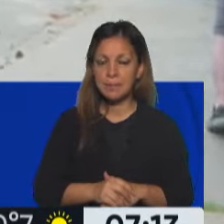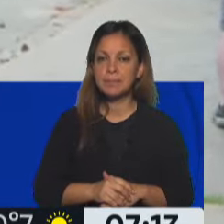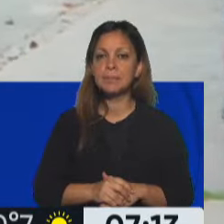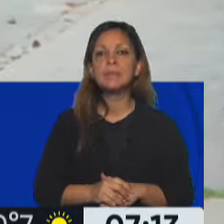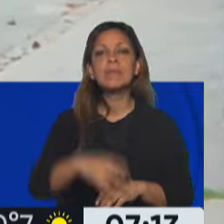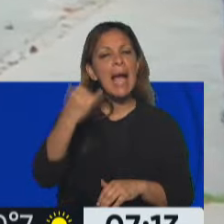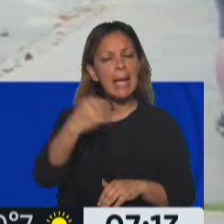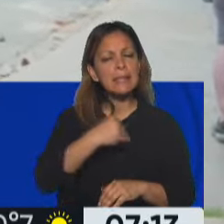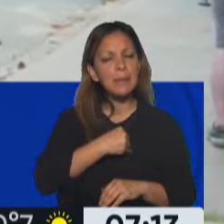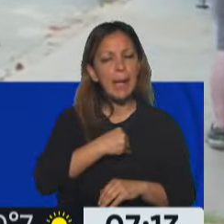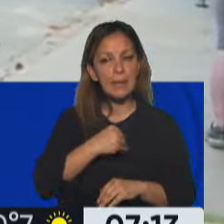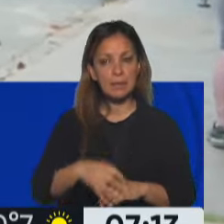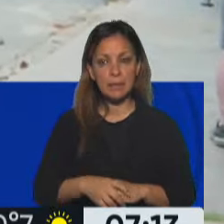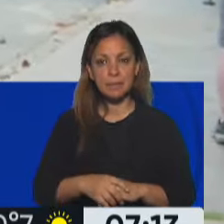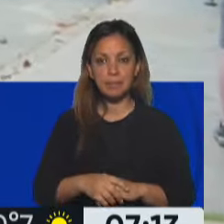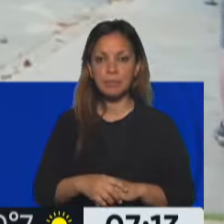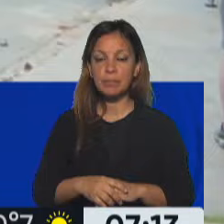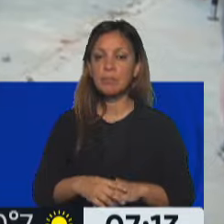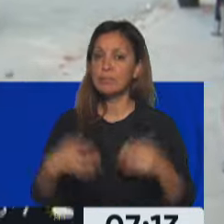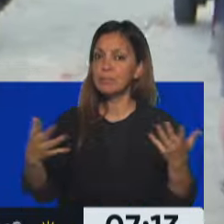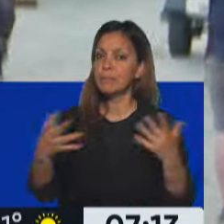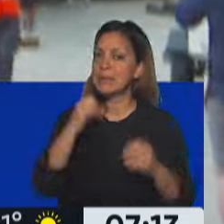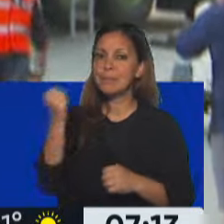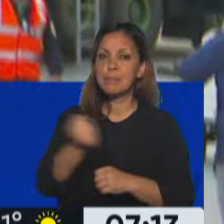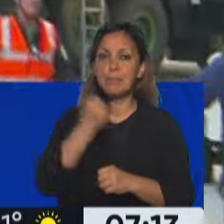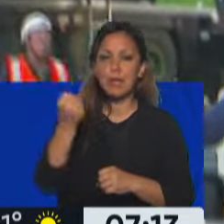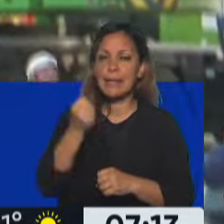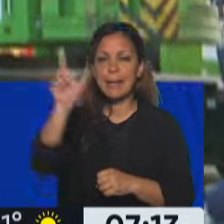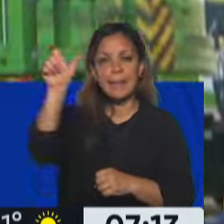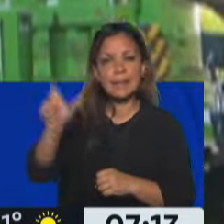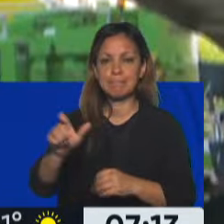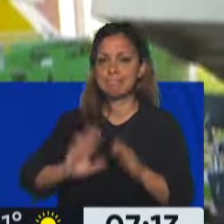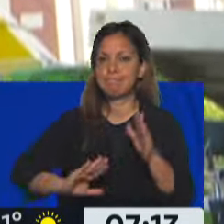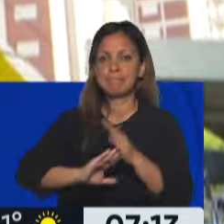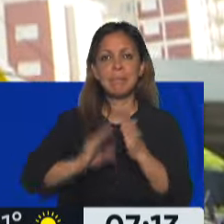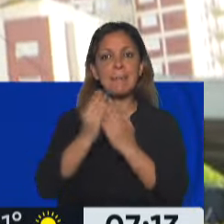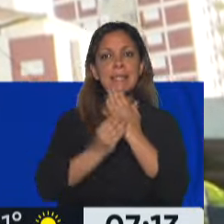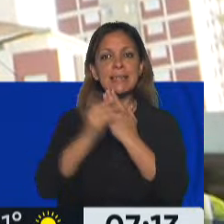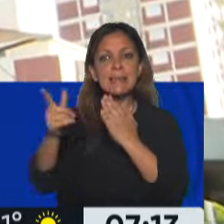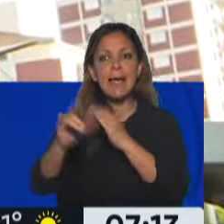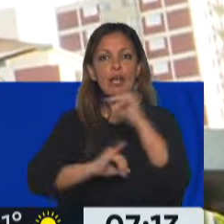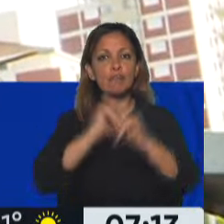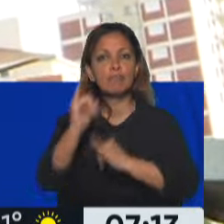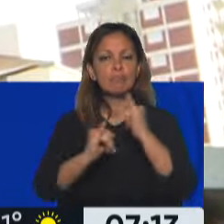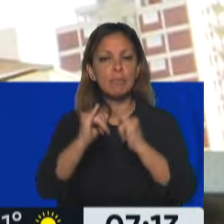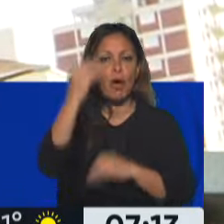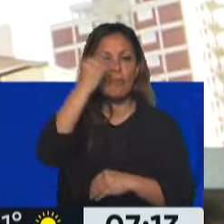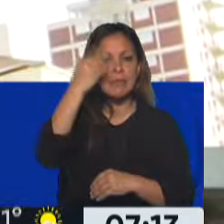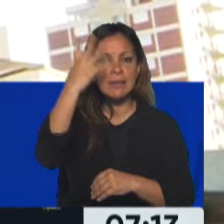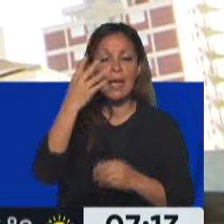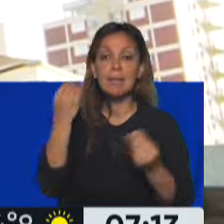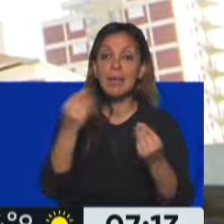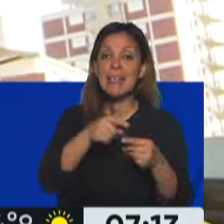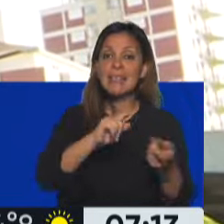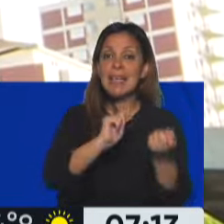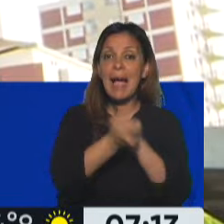hay esperanza. Con lo cual, es importante la comunicación oficial del Ministerio y este cambio de estrategia, porque con este cambio de estrategia